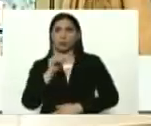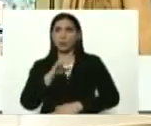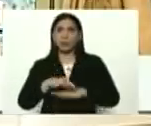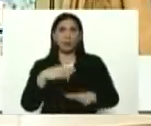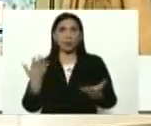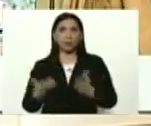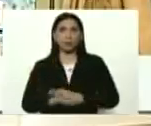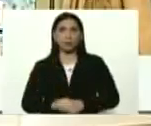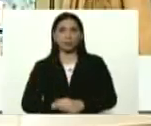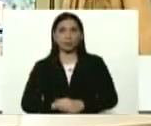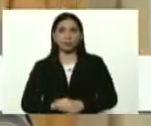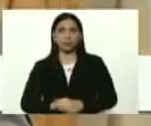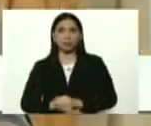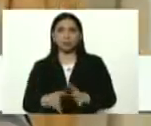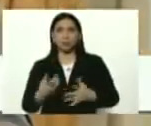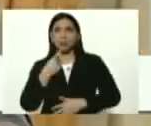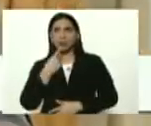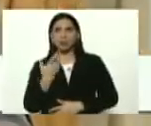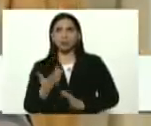¿Verdad? ¿Qué dices tú ahí?